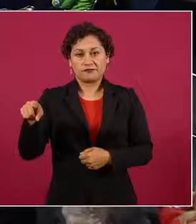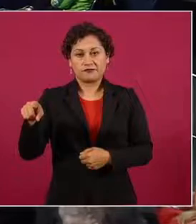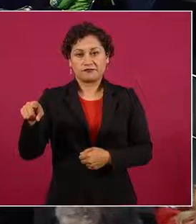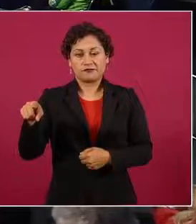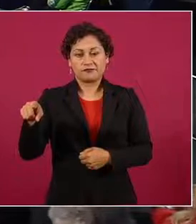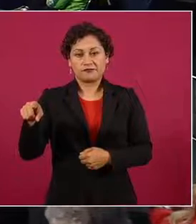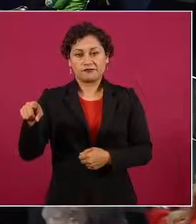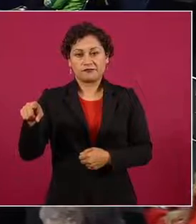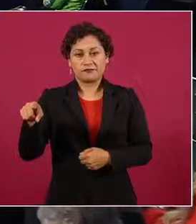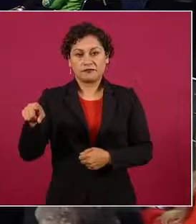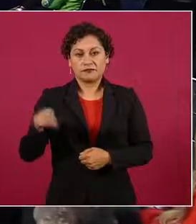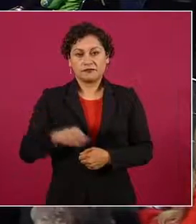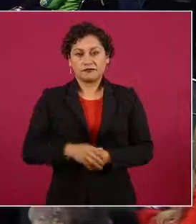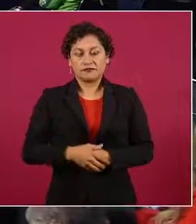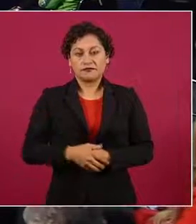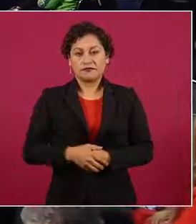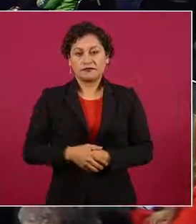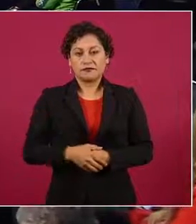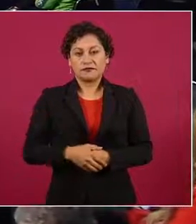hacer